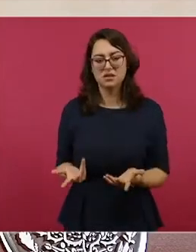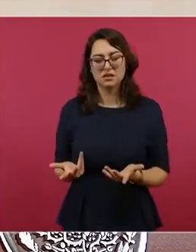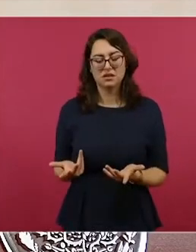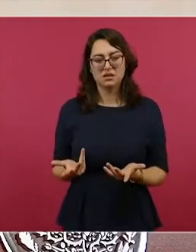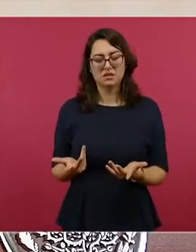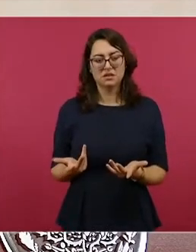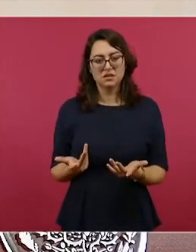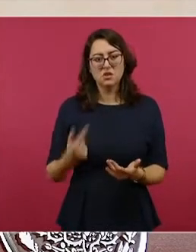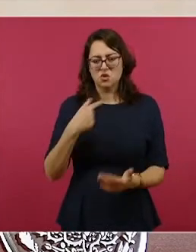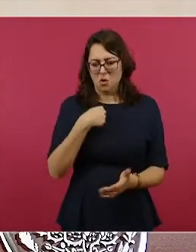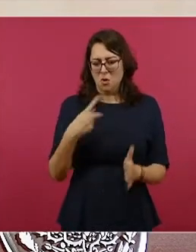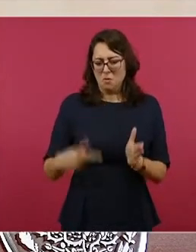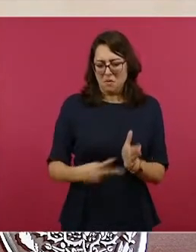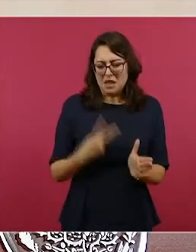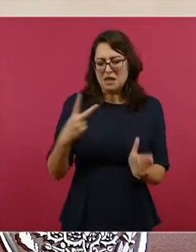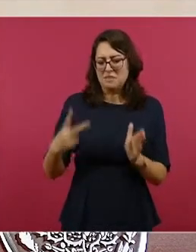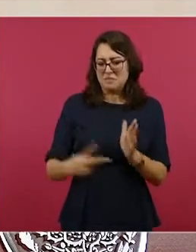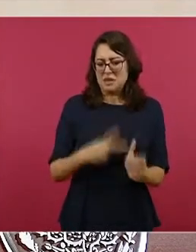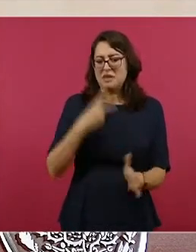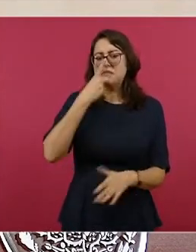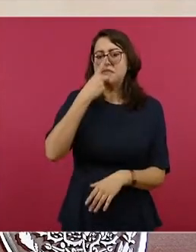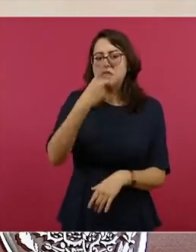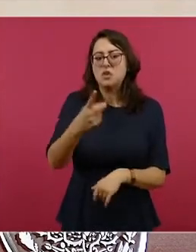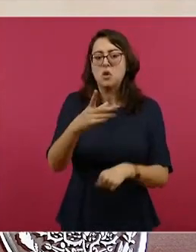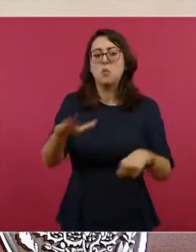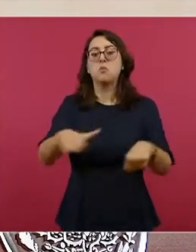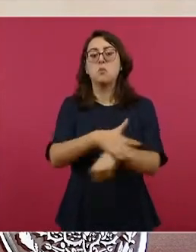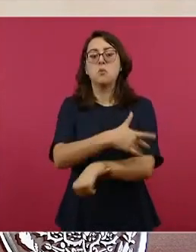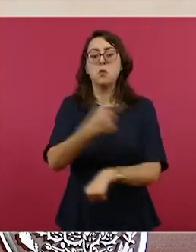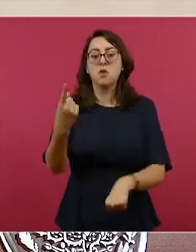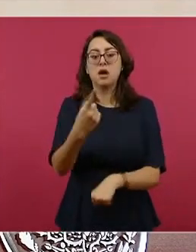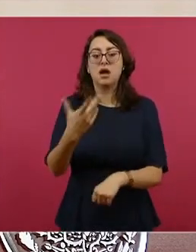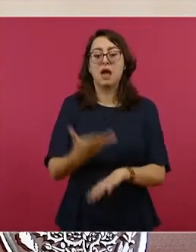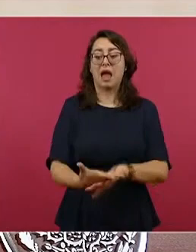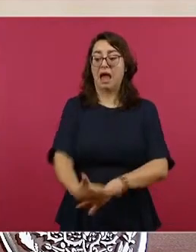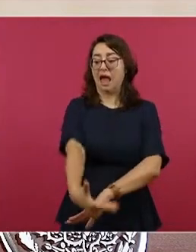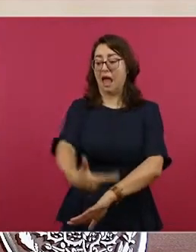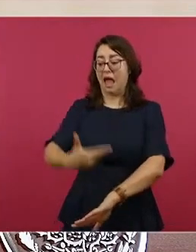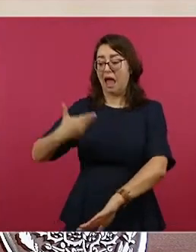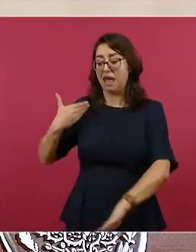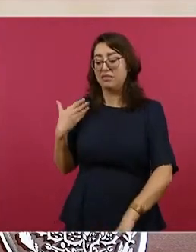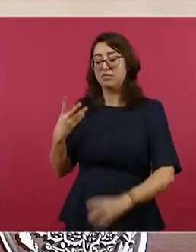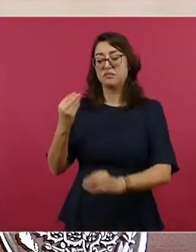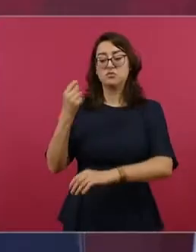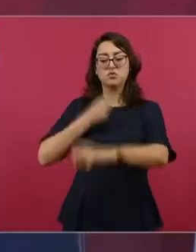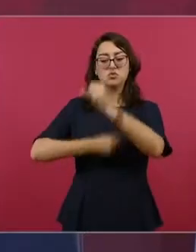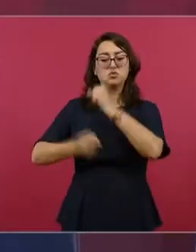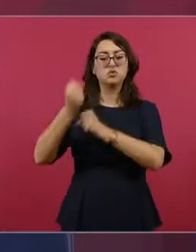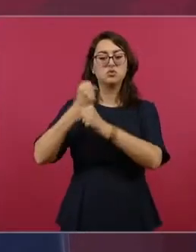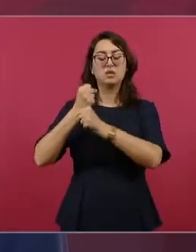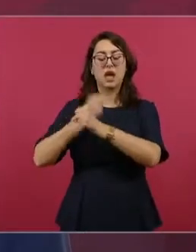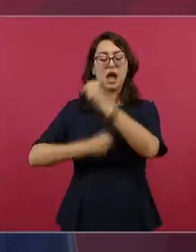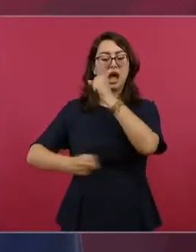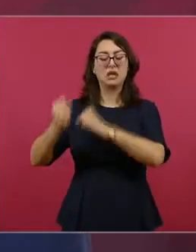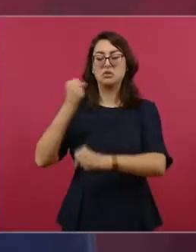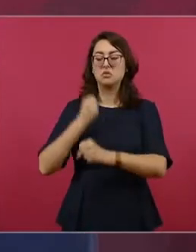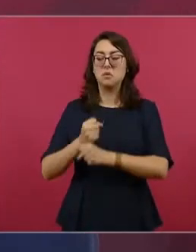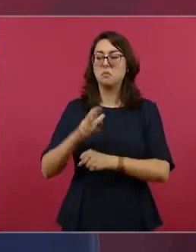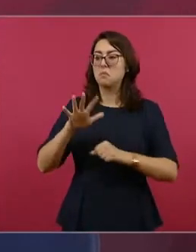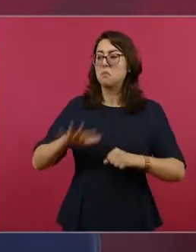Se decía que la política era asunto de los políticos. No, la política es asunto de